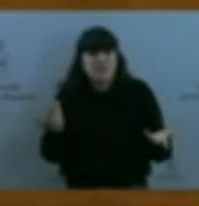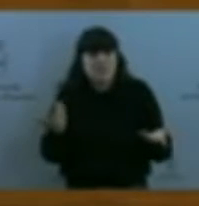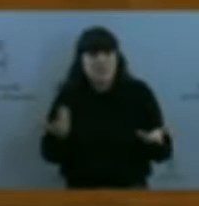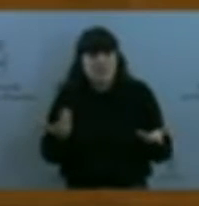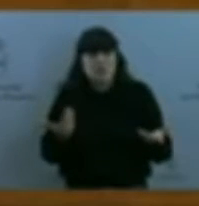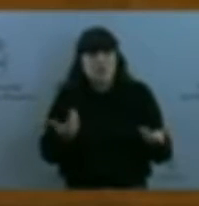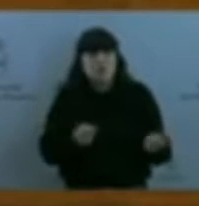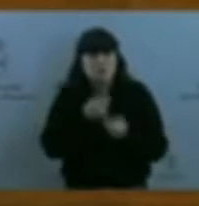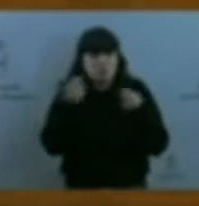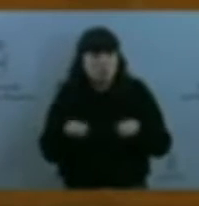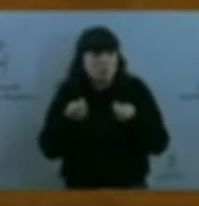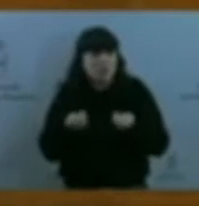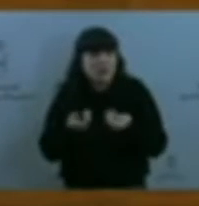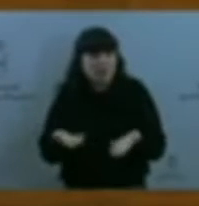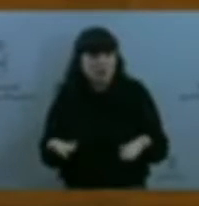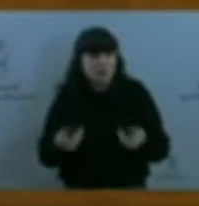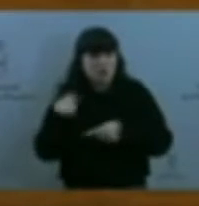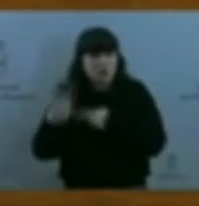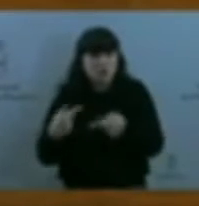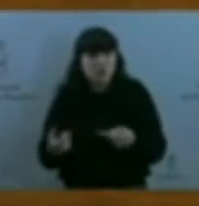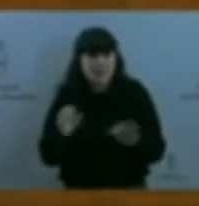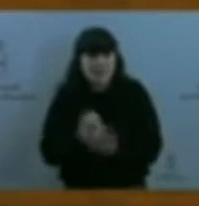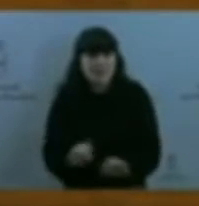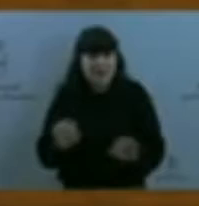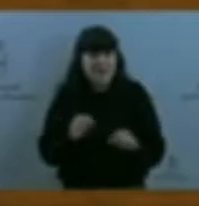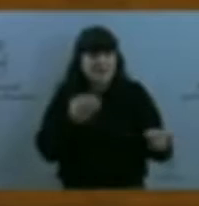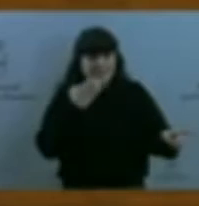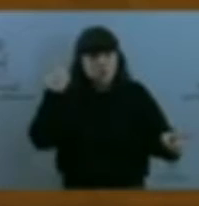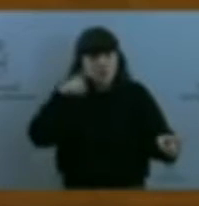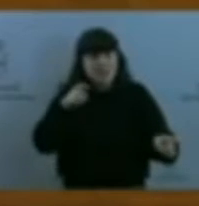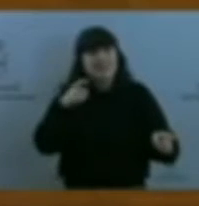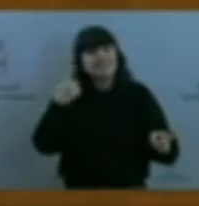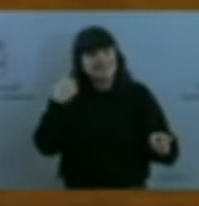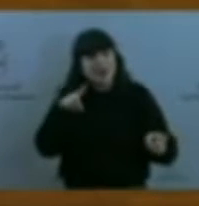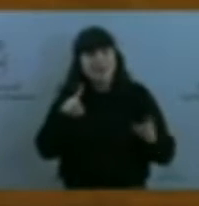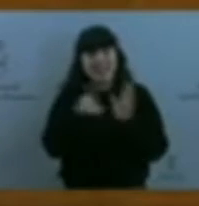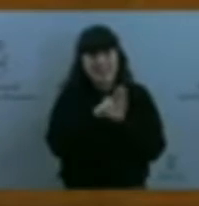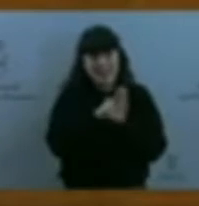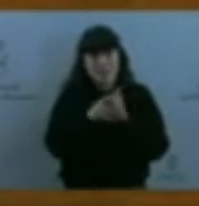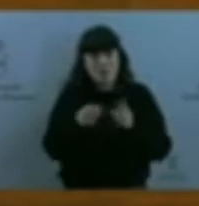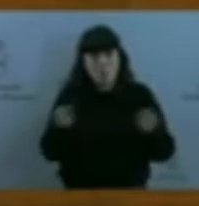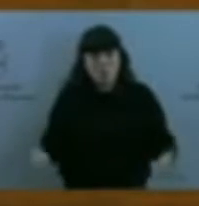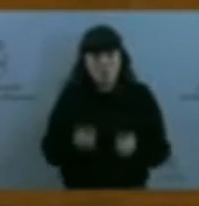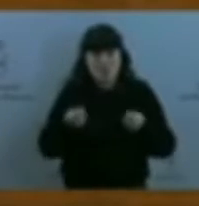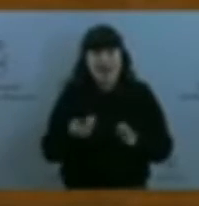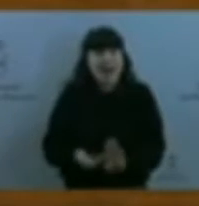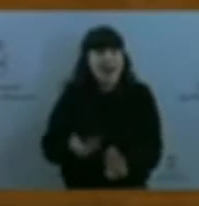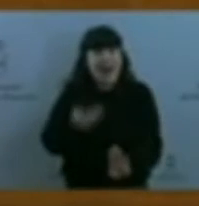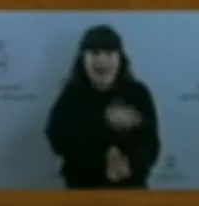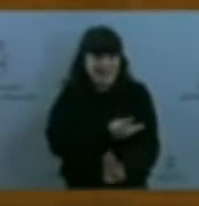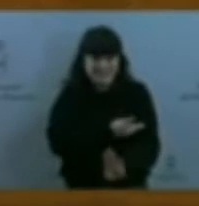que antes de la publicación del decreto ya se está incumpliendo el mismo decreto, ¿qué le impulsa a